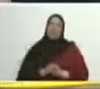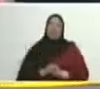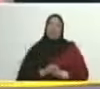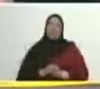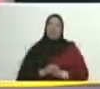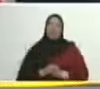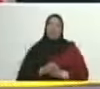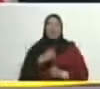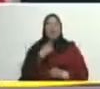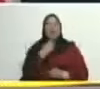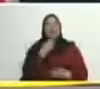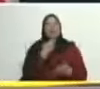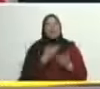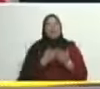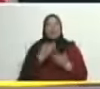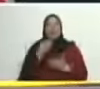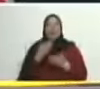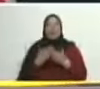Bien,